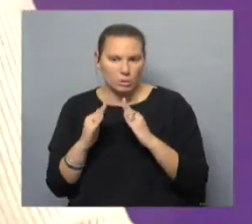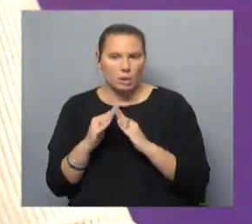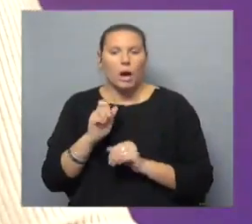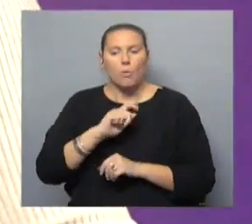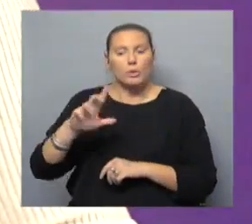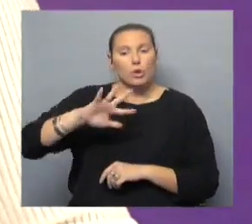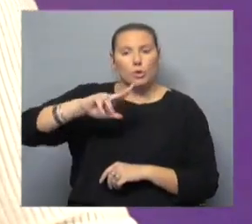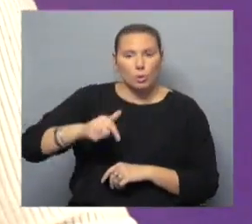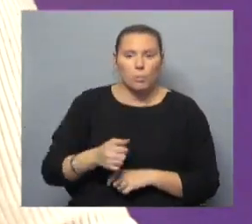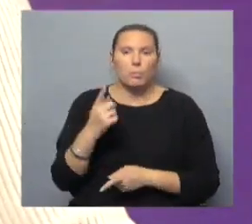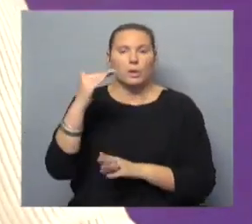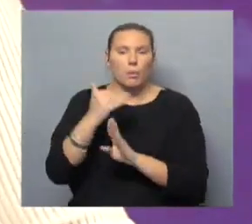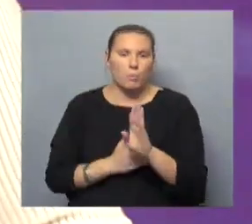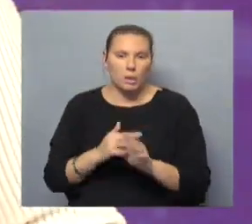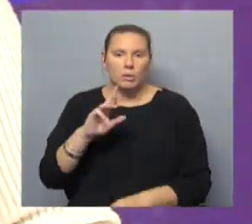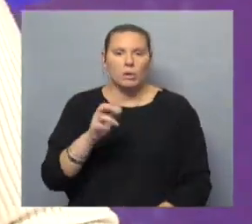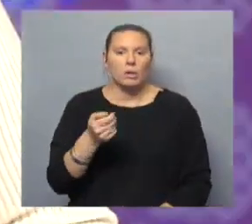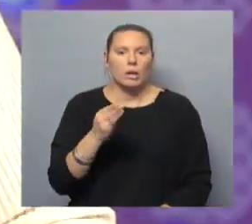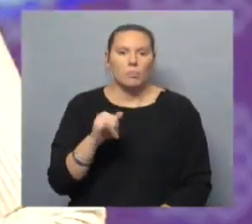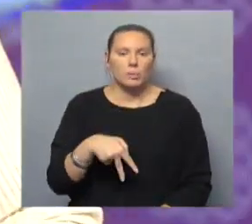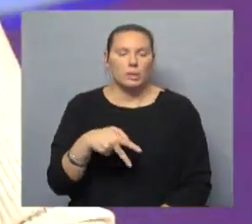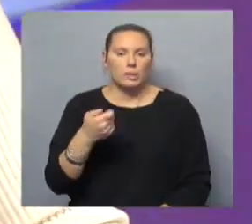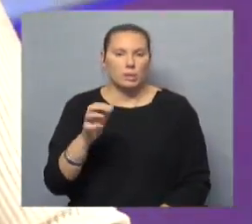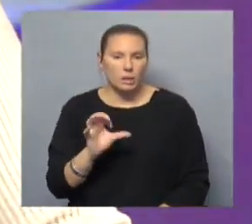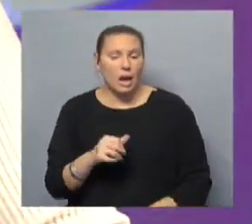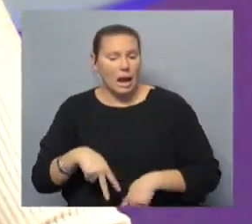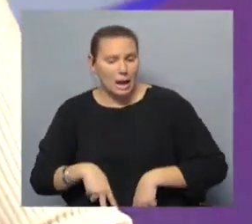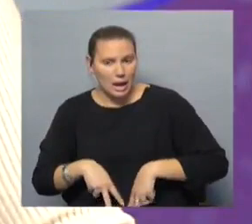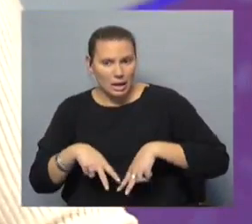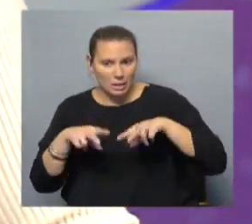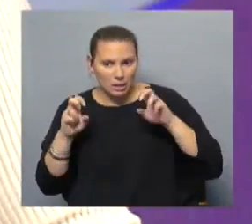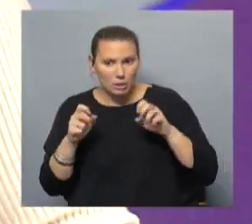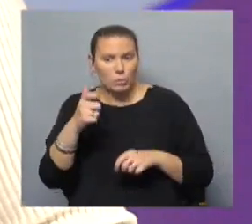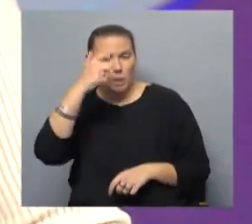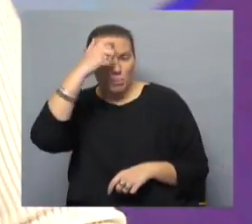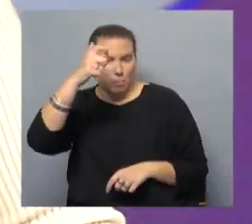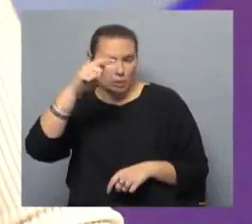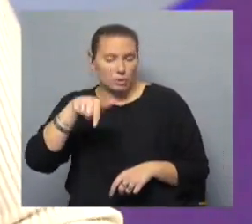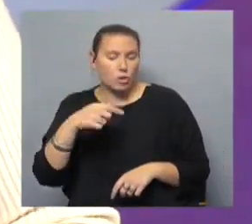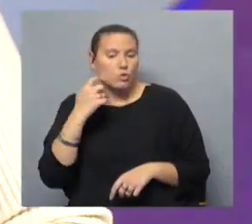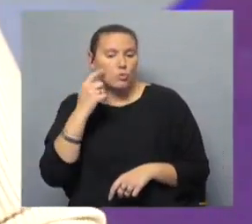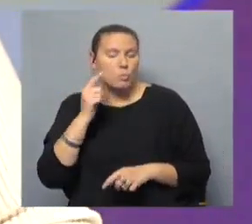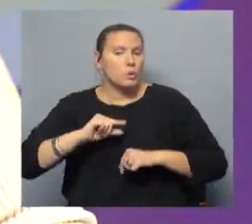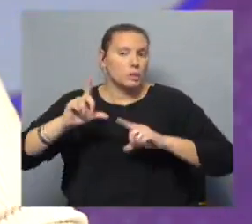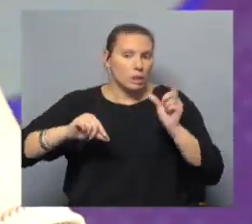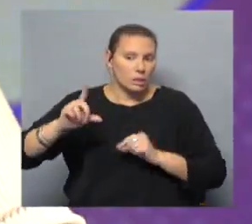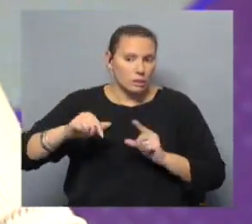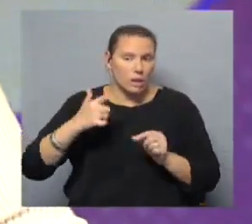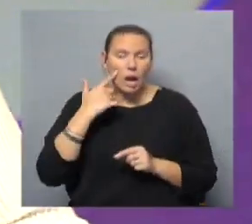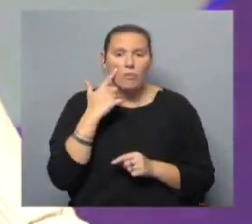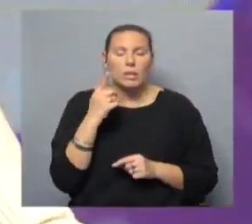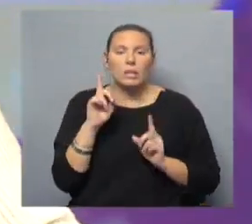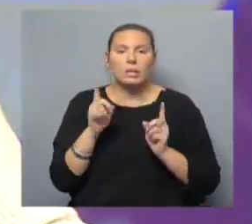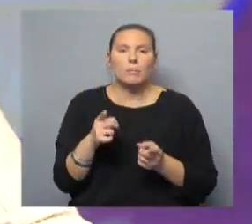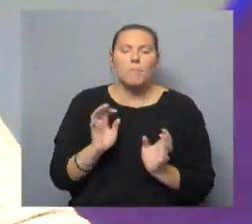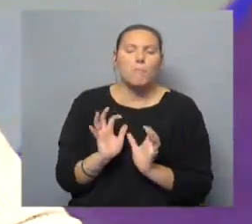pero bajaron rapiñas y abigeatos. Va a hacer un análisis con un experto de estos números y además con esto de si